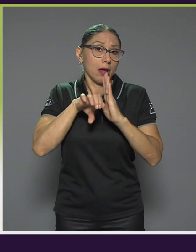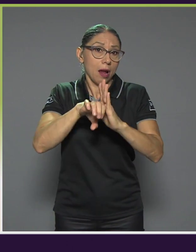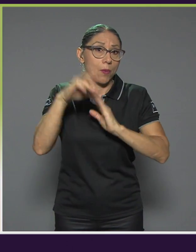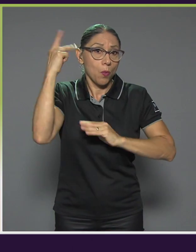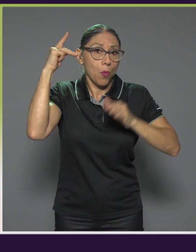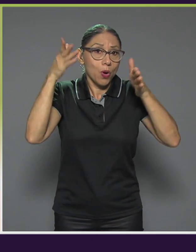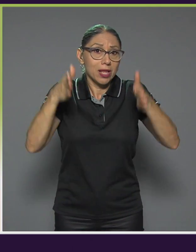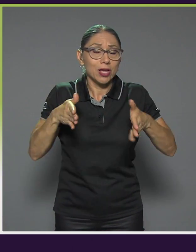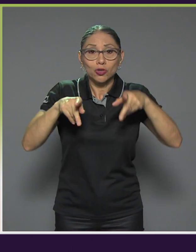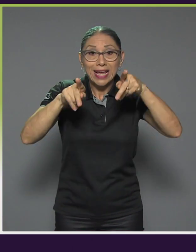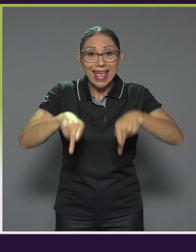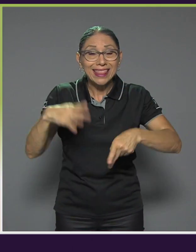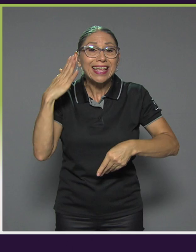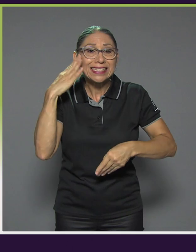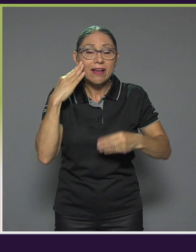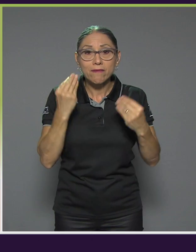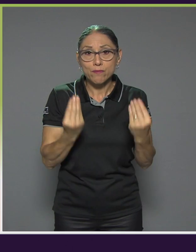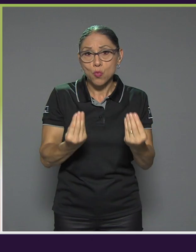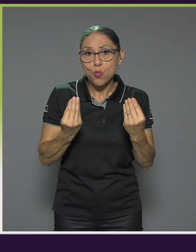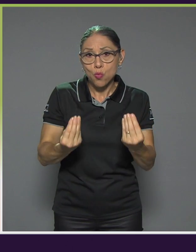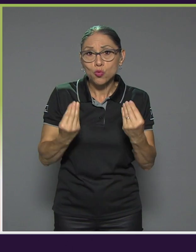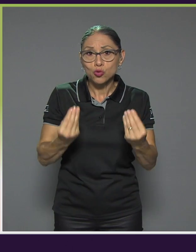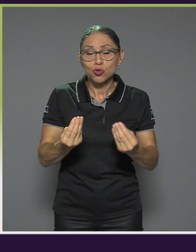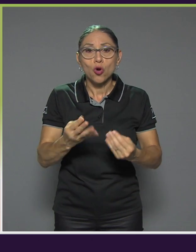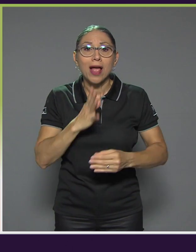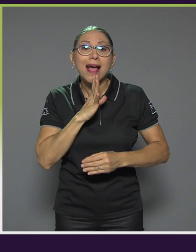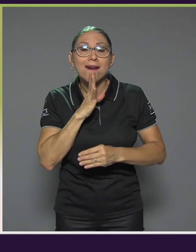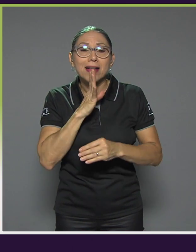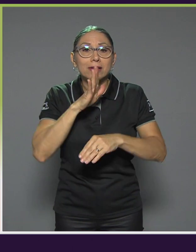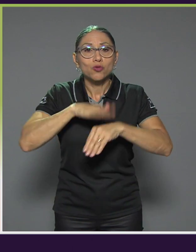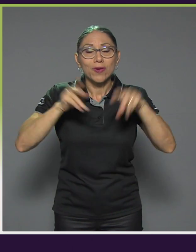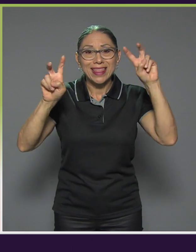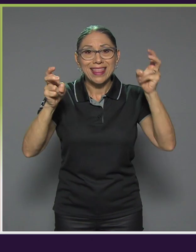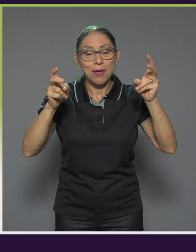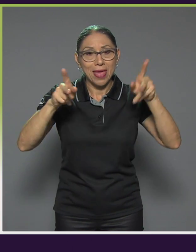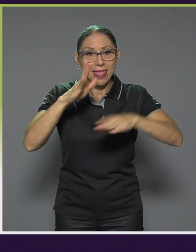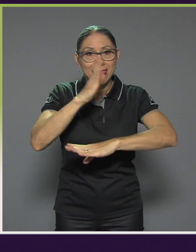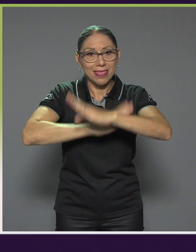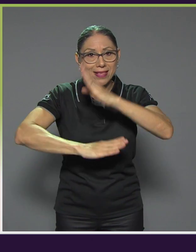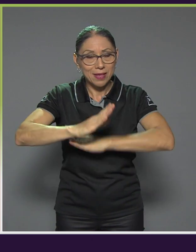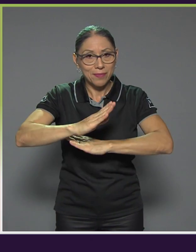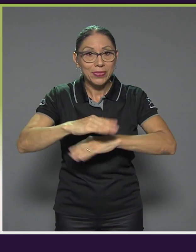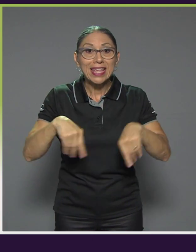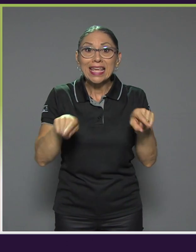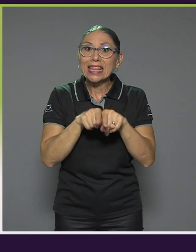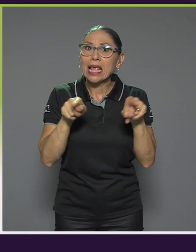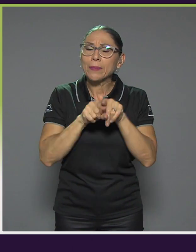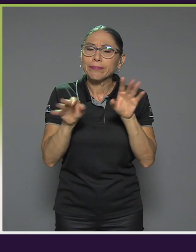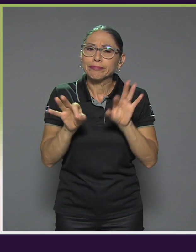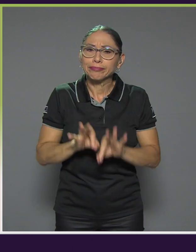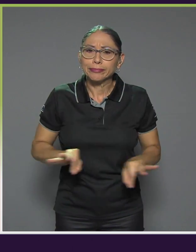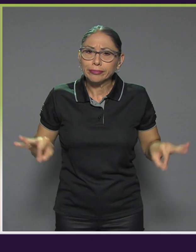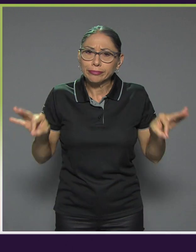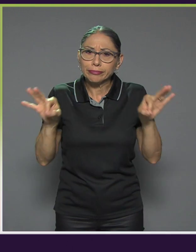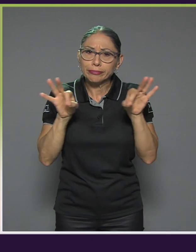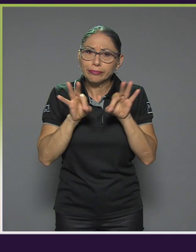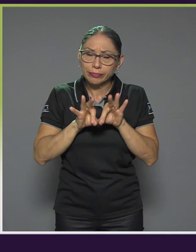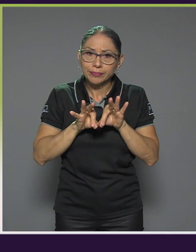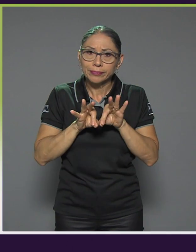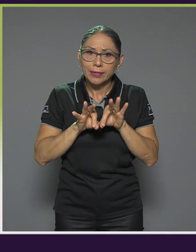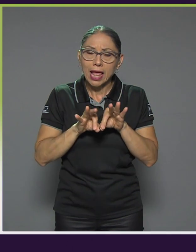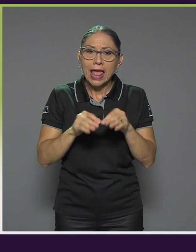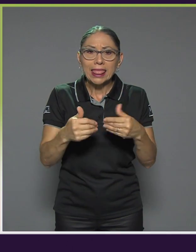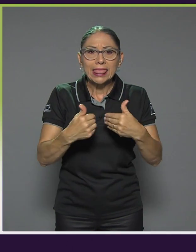gente que sabe mucho que hablan con walter manos con discapacidad y también lo más importante tener